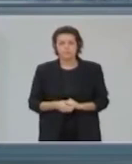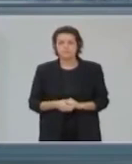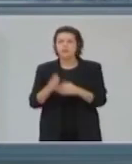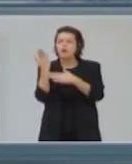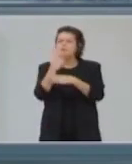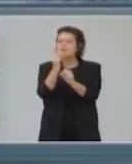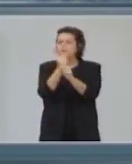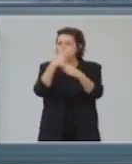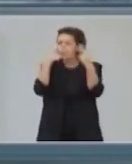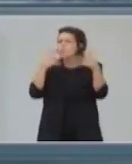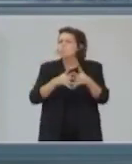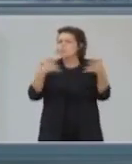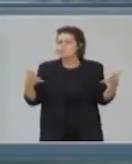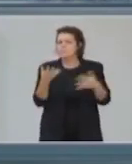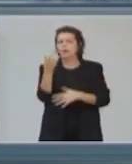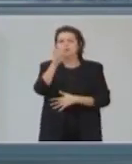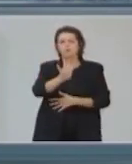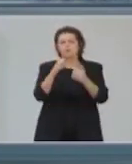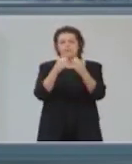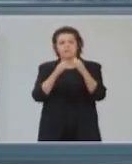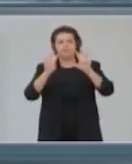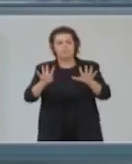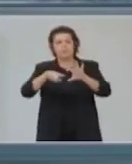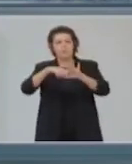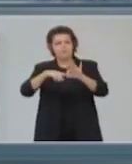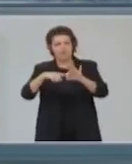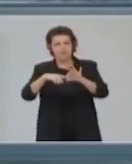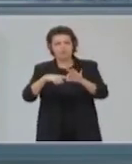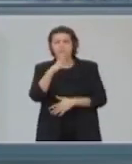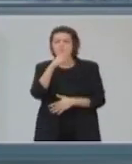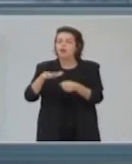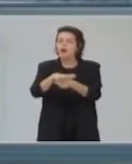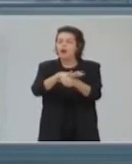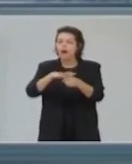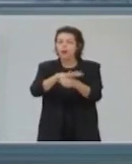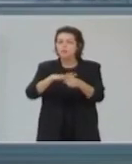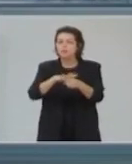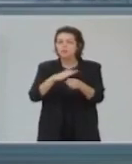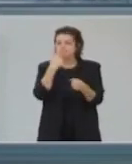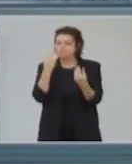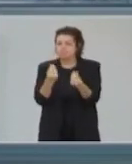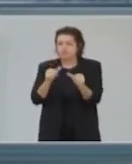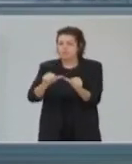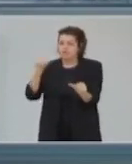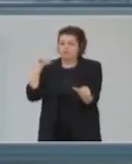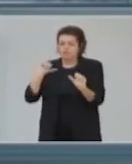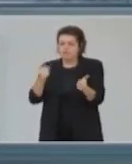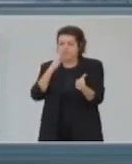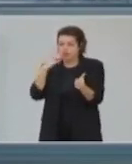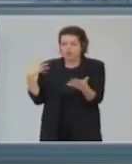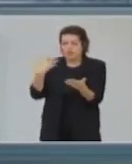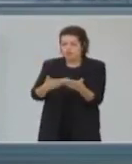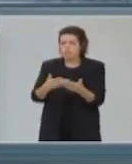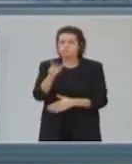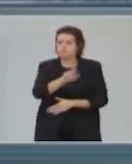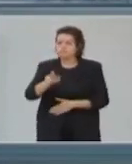oferta muy amplia, 429 plazas, porque en este ámbito, lo hemos dicho desde el inicio de la legislatura,